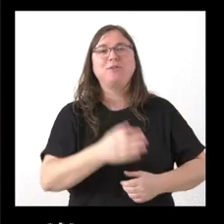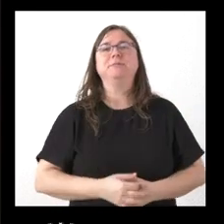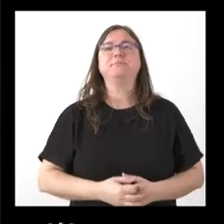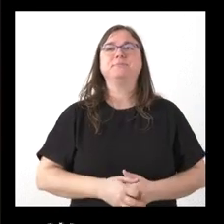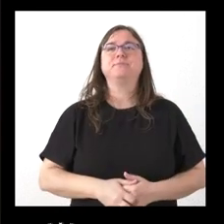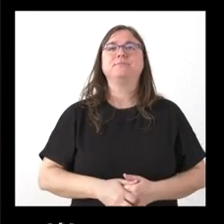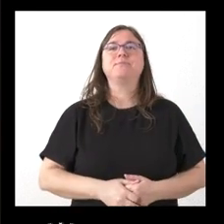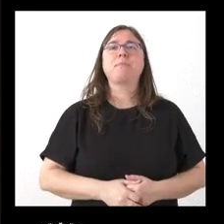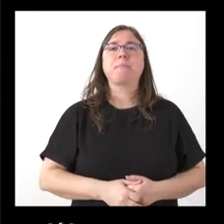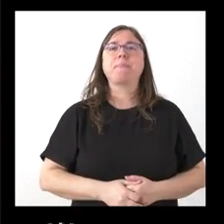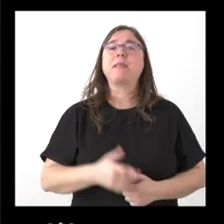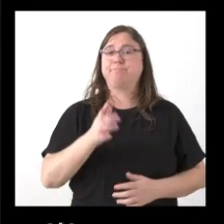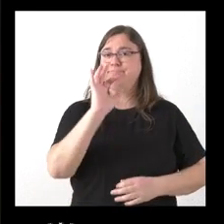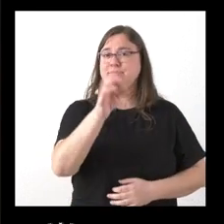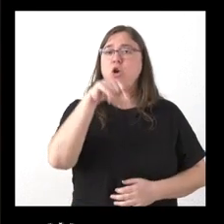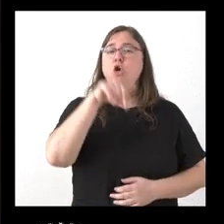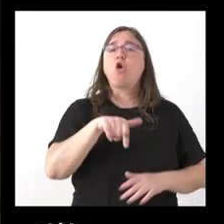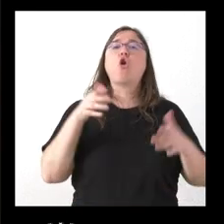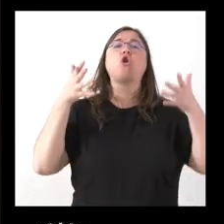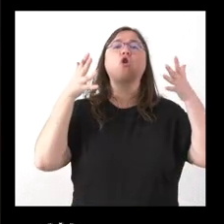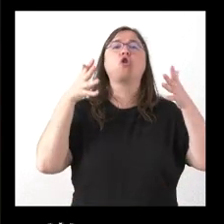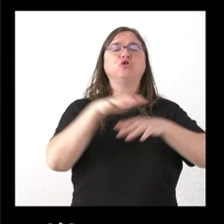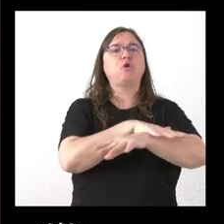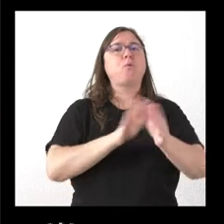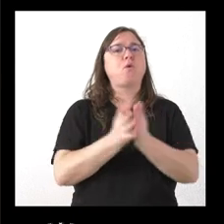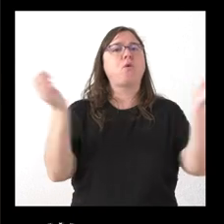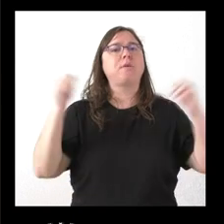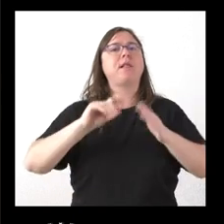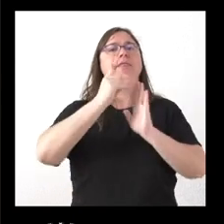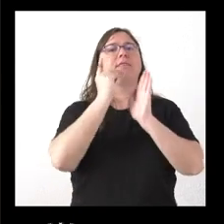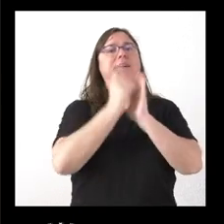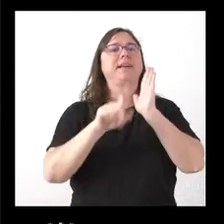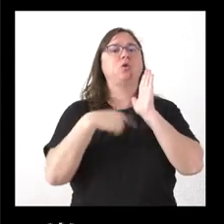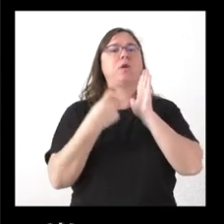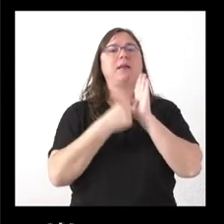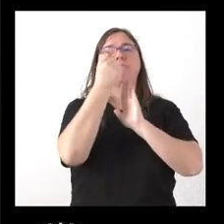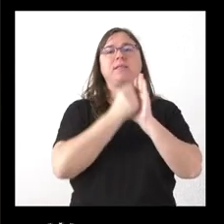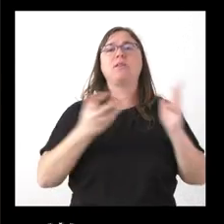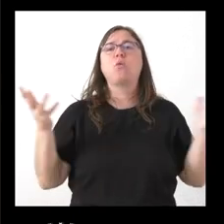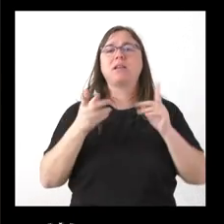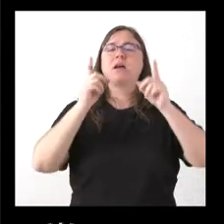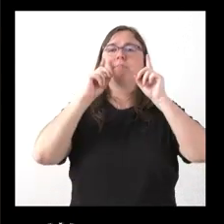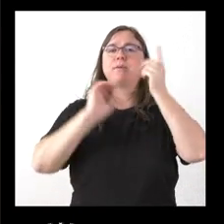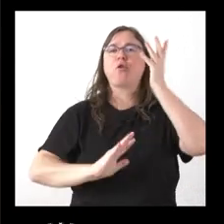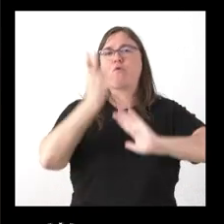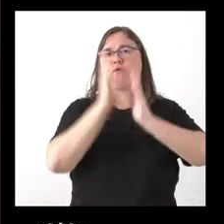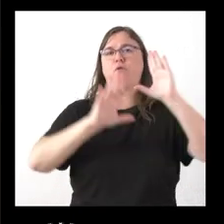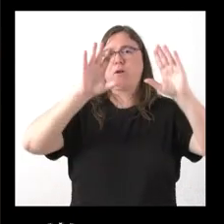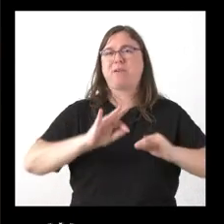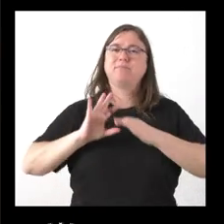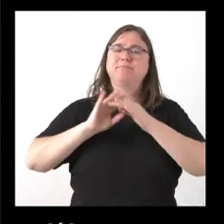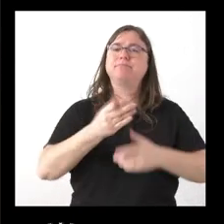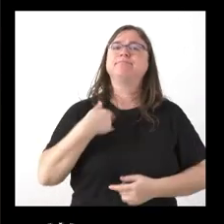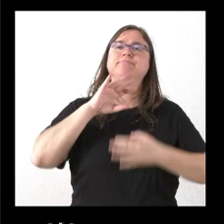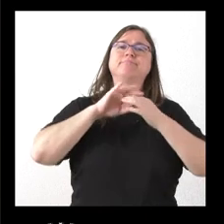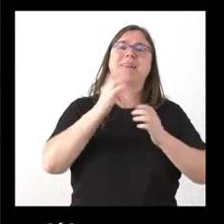la presidencia efectivamente hoy el consejo gobierno ha aprobado el decreto ley de medidas urgentes sobre prevención y distinción de incendios forestales referente